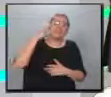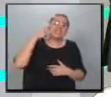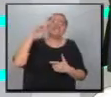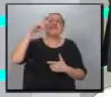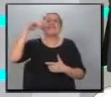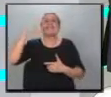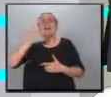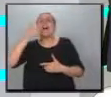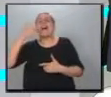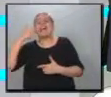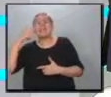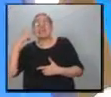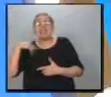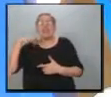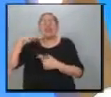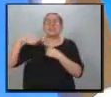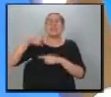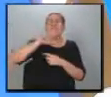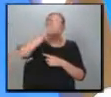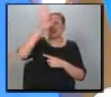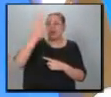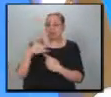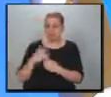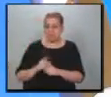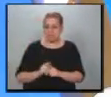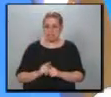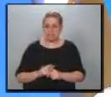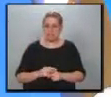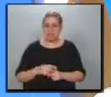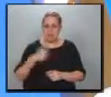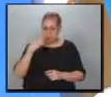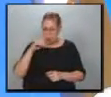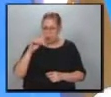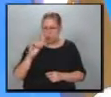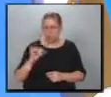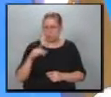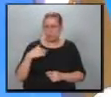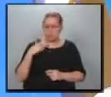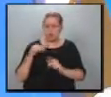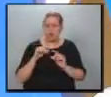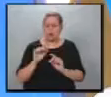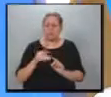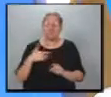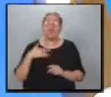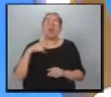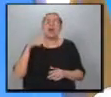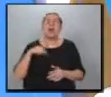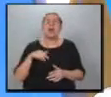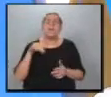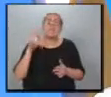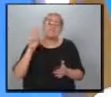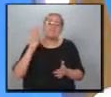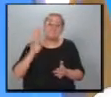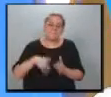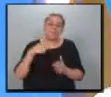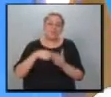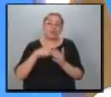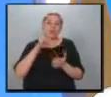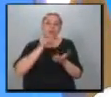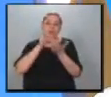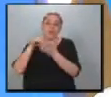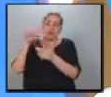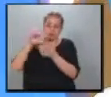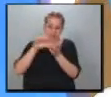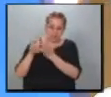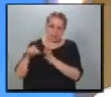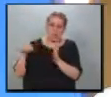distintos continentes y con menor escala, lamentablemente, últimamente, pero esperemos retomarlo, ¿no? Y esto no